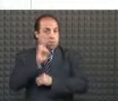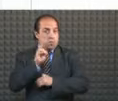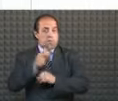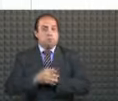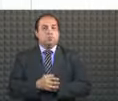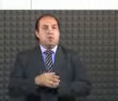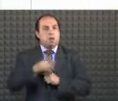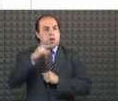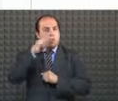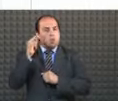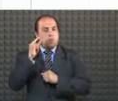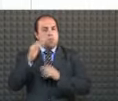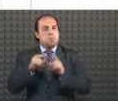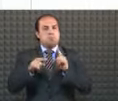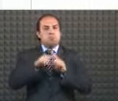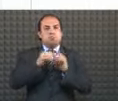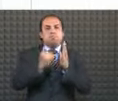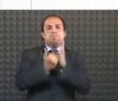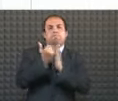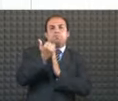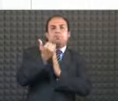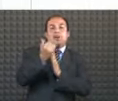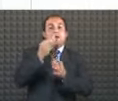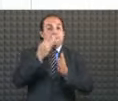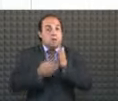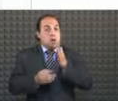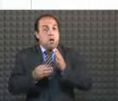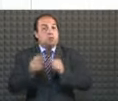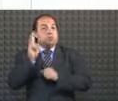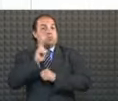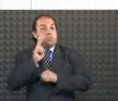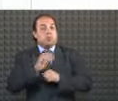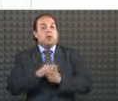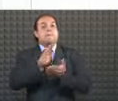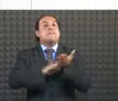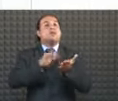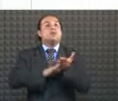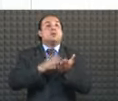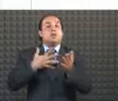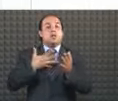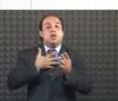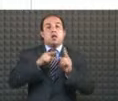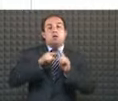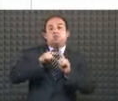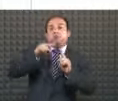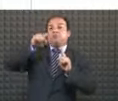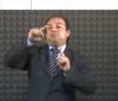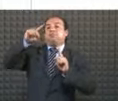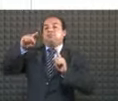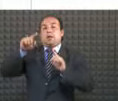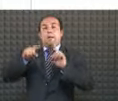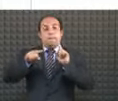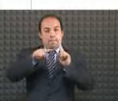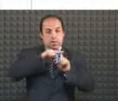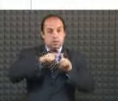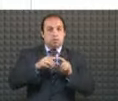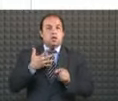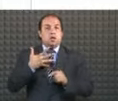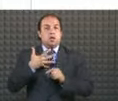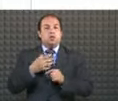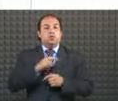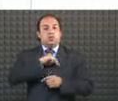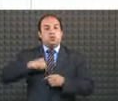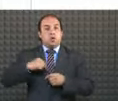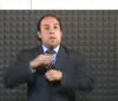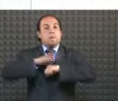de que no vemos un incremento en la positividad. Si fuera por falta de pruebas y sobre demanda, veríamos incremento en la positividad, y de hecho hemos incrementado el número de pruebas en